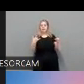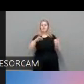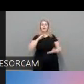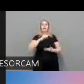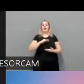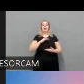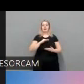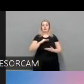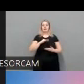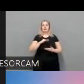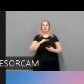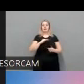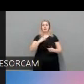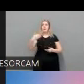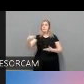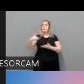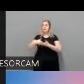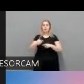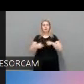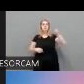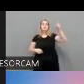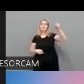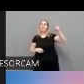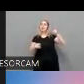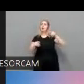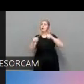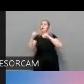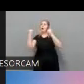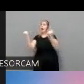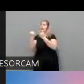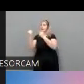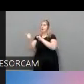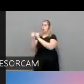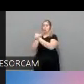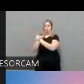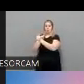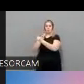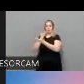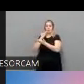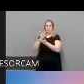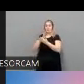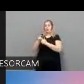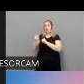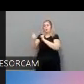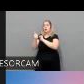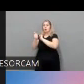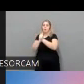señalar lo que nos piden. Imitamos acciones que se han producido en otros momentos. Pues empiezo a imitar a